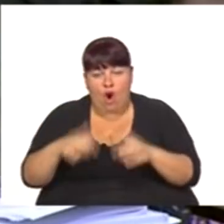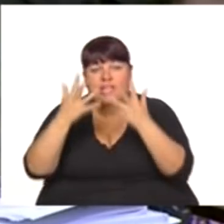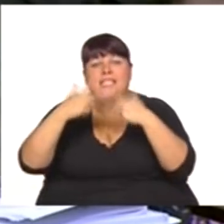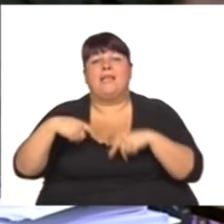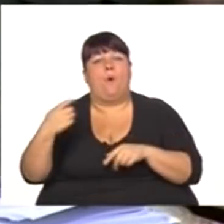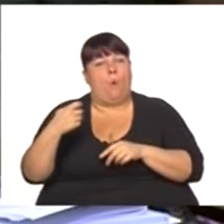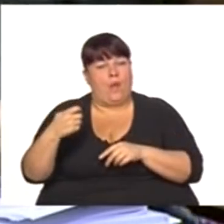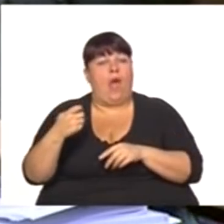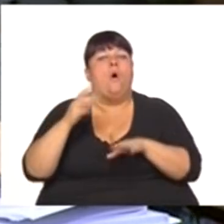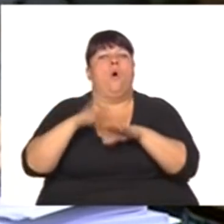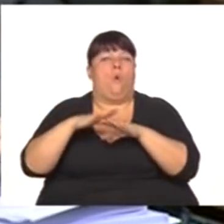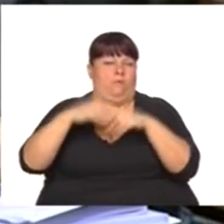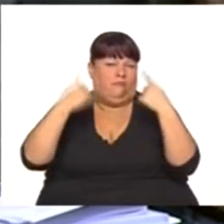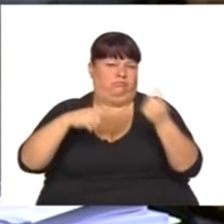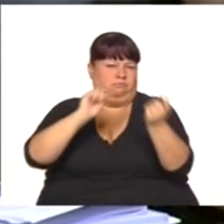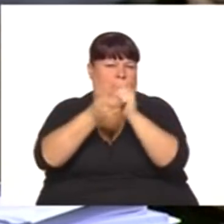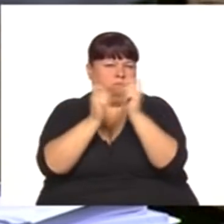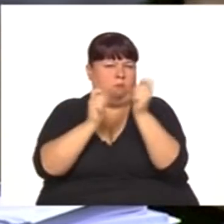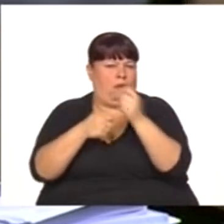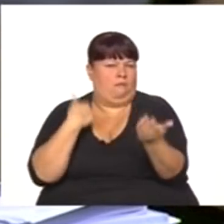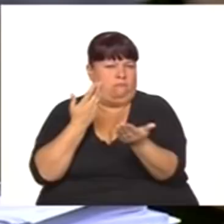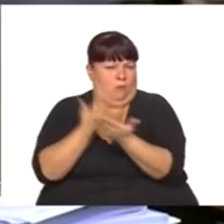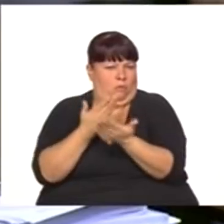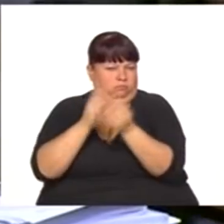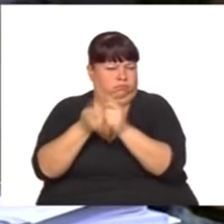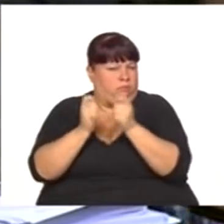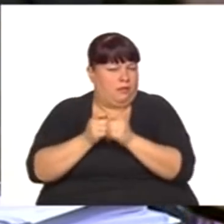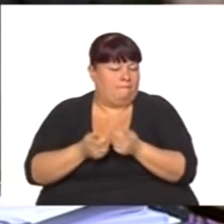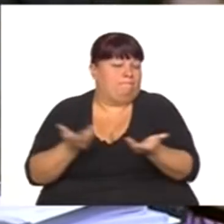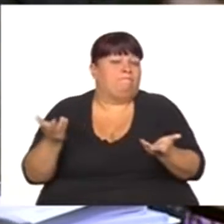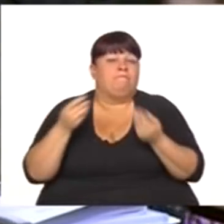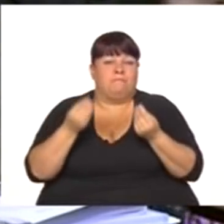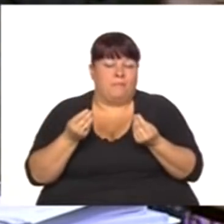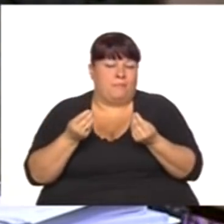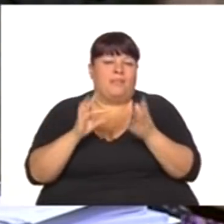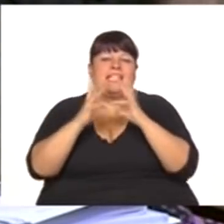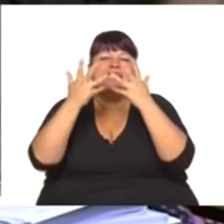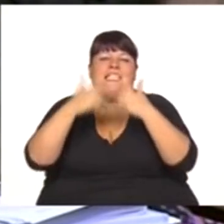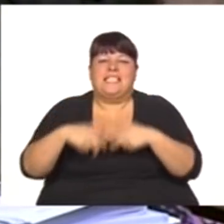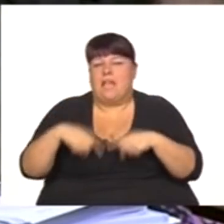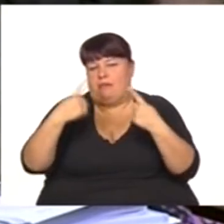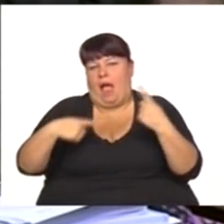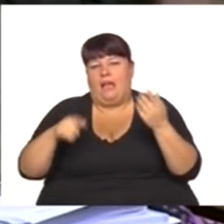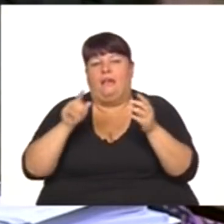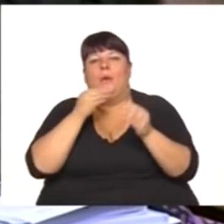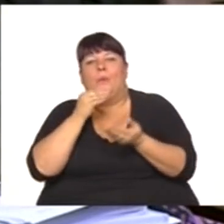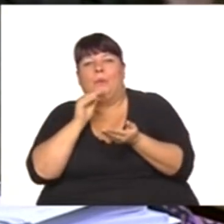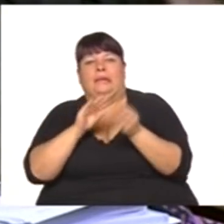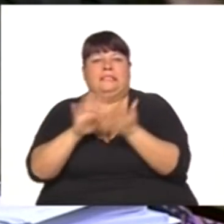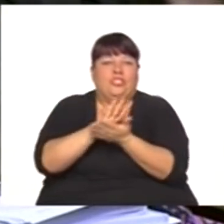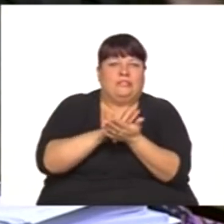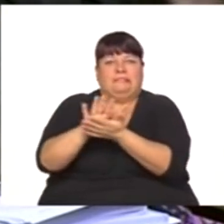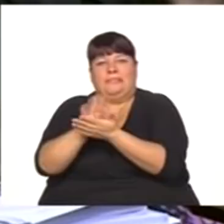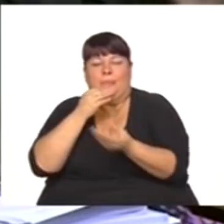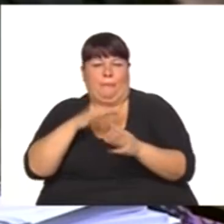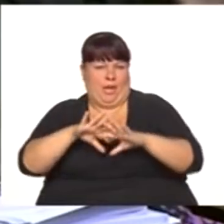sistema previsional, producto de las múltiples reformas que le hemos impuesto, no es más que un sistema repleto de parches, con